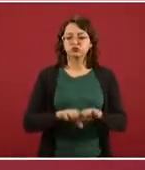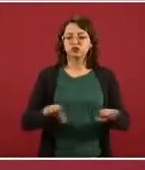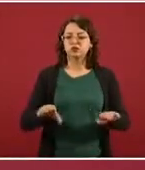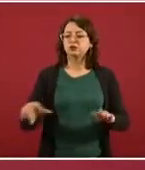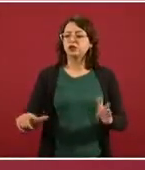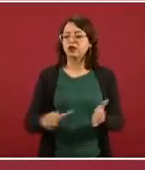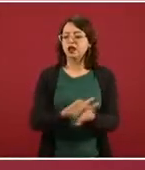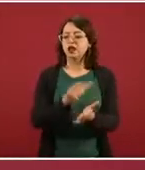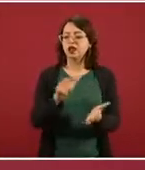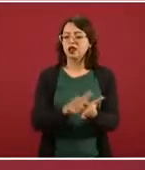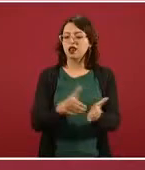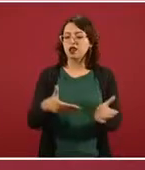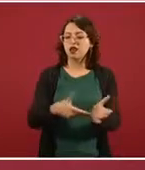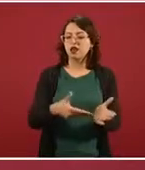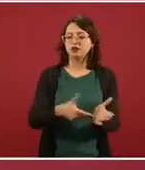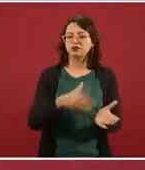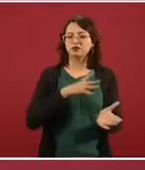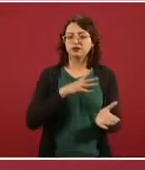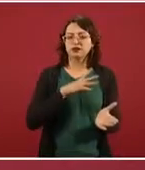leyes, ¿sí?